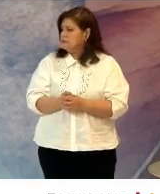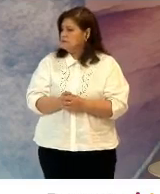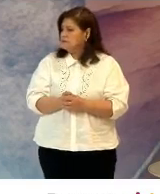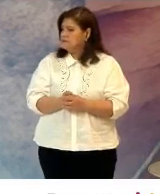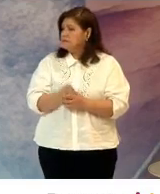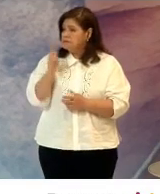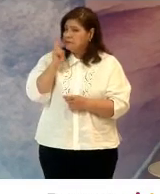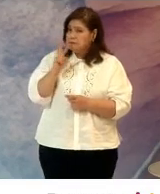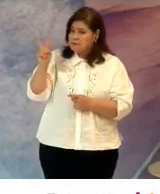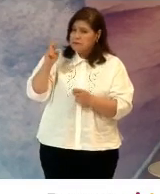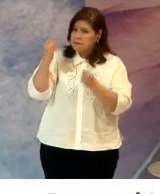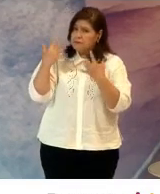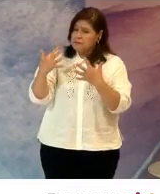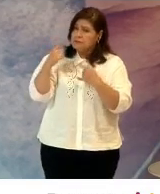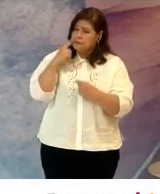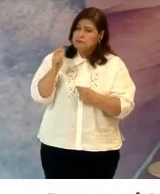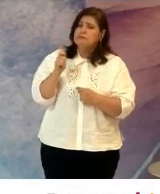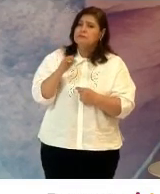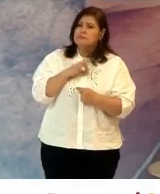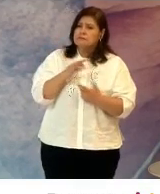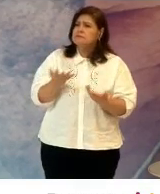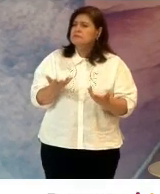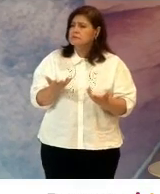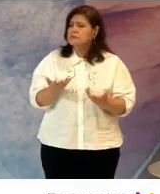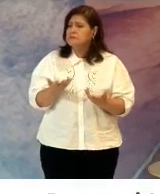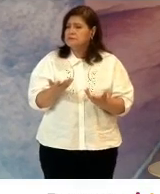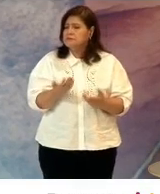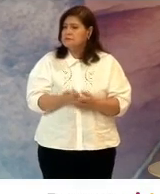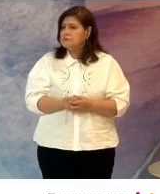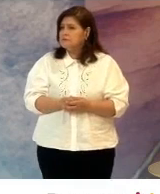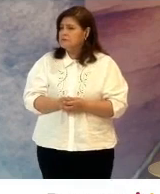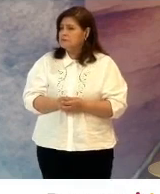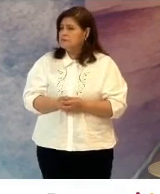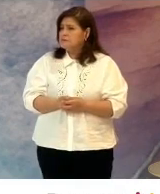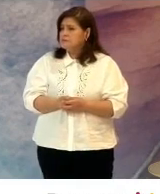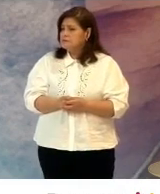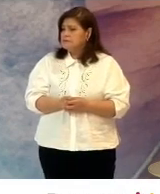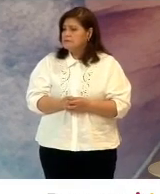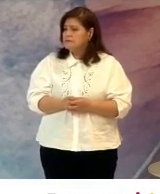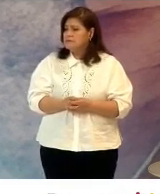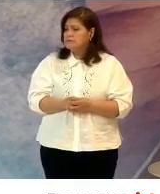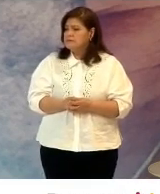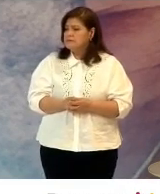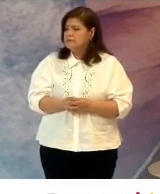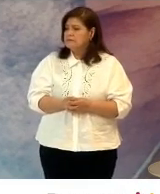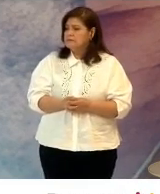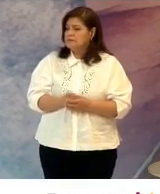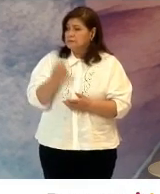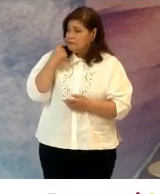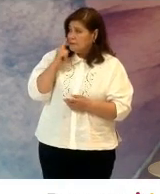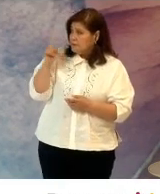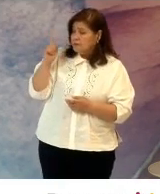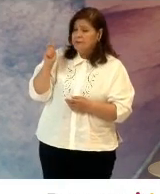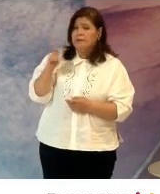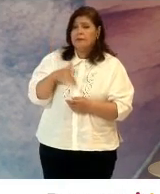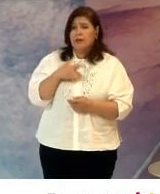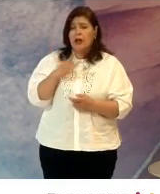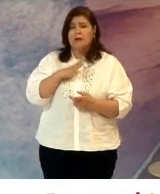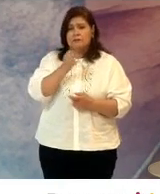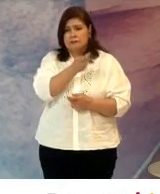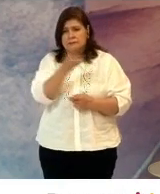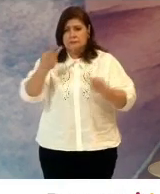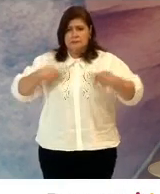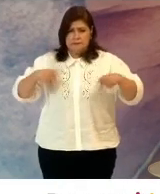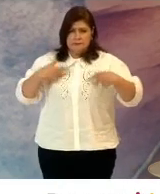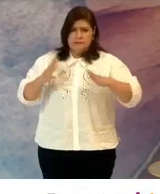habían estado pasando por varios sistemas. Y aquí, los